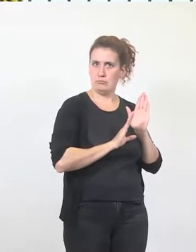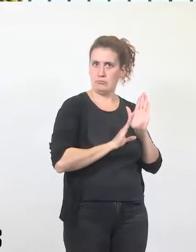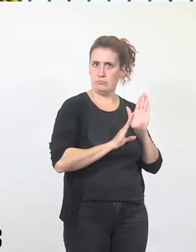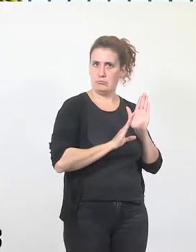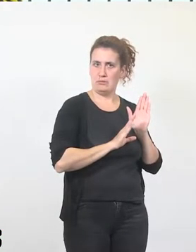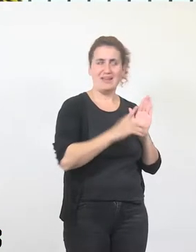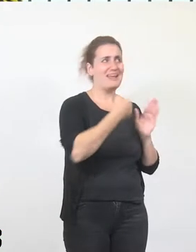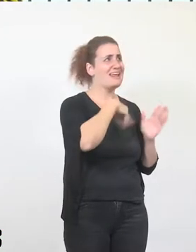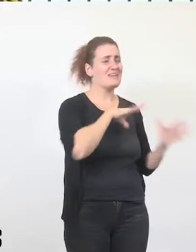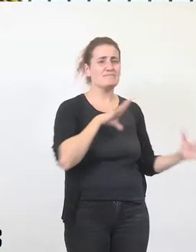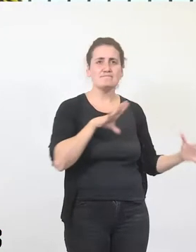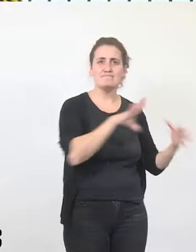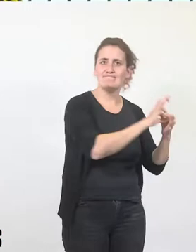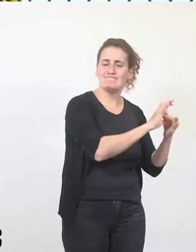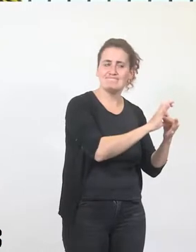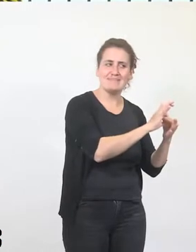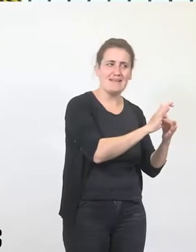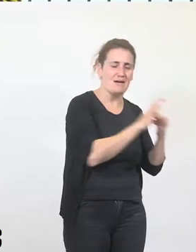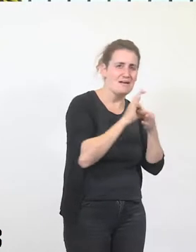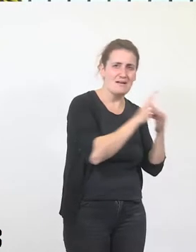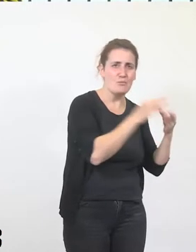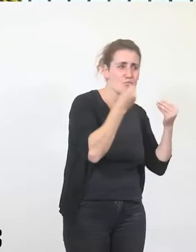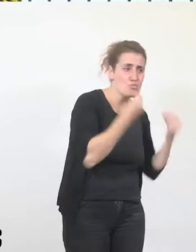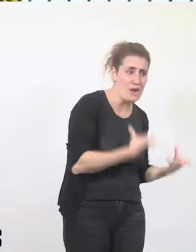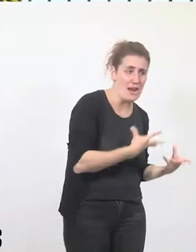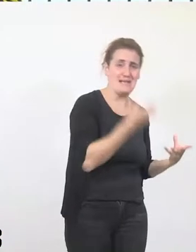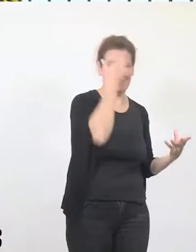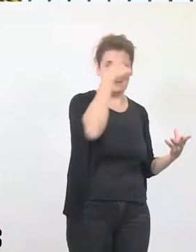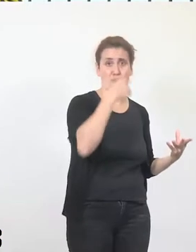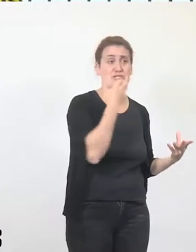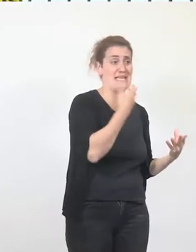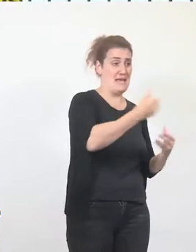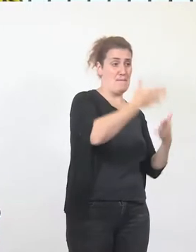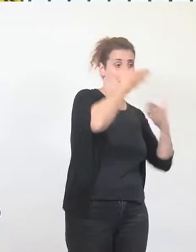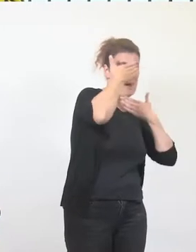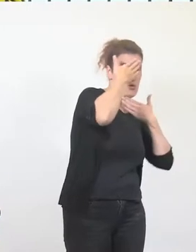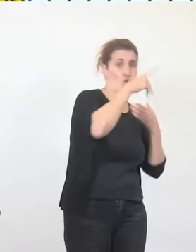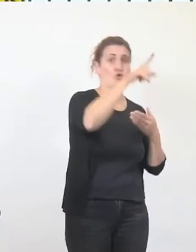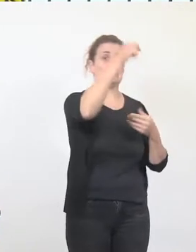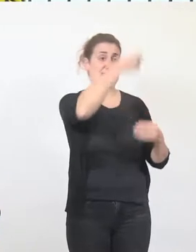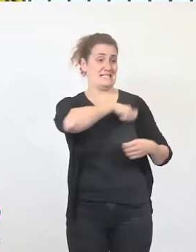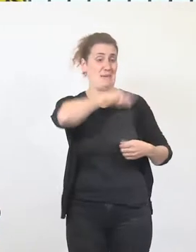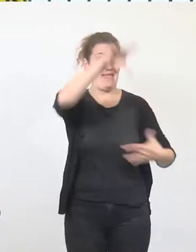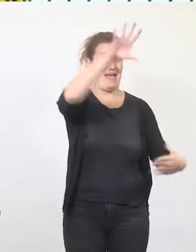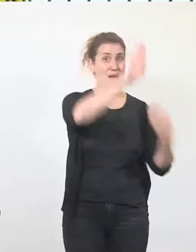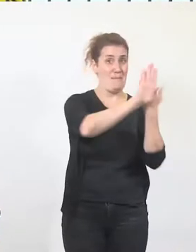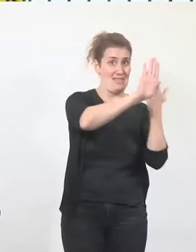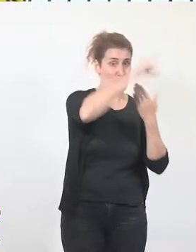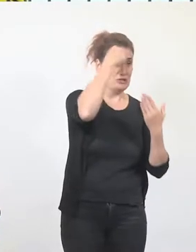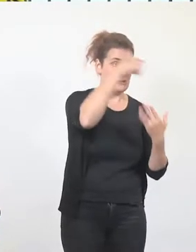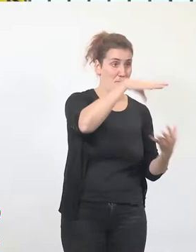en contra de una buena relación entre Marruecos y España como vecinos, pero no pueden seguir